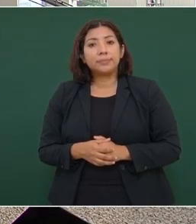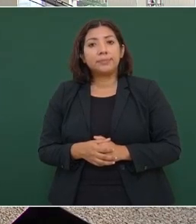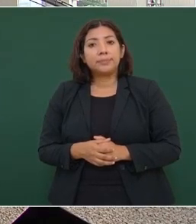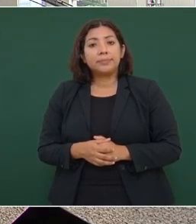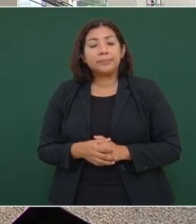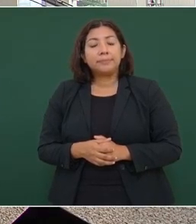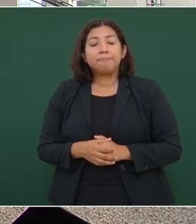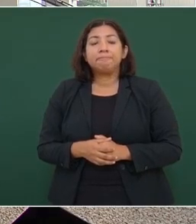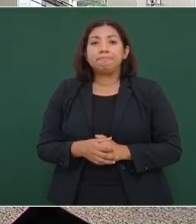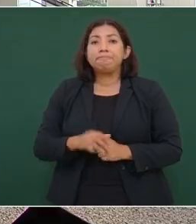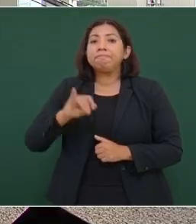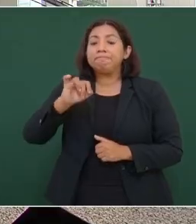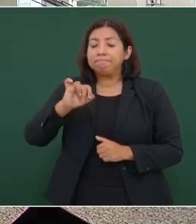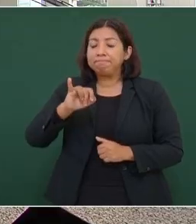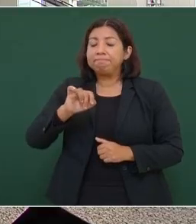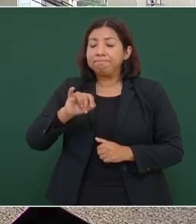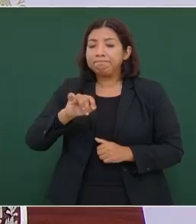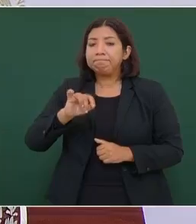antecedentes, ¿no?,